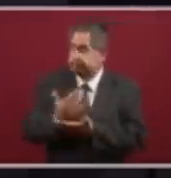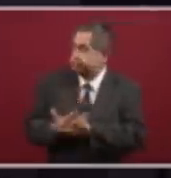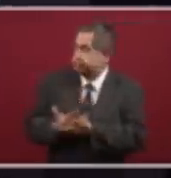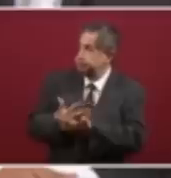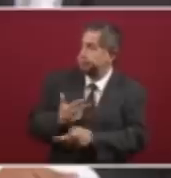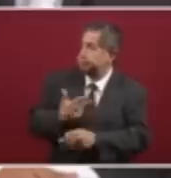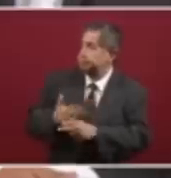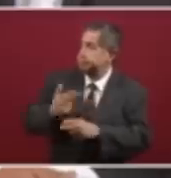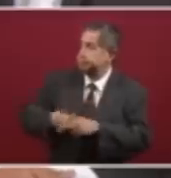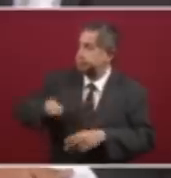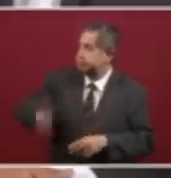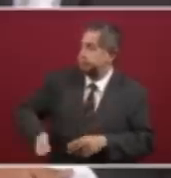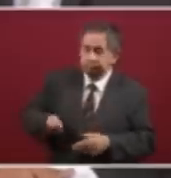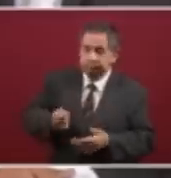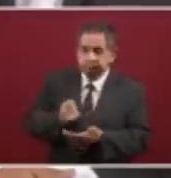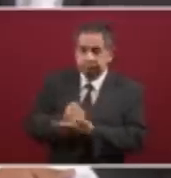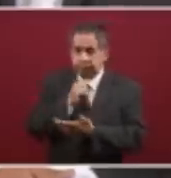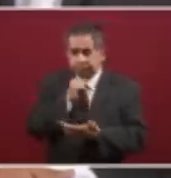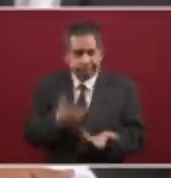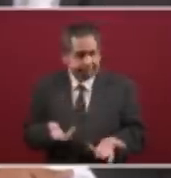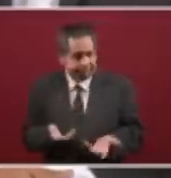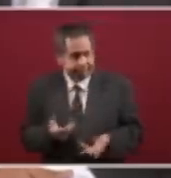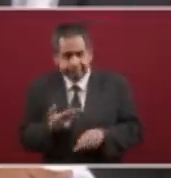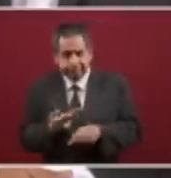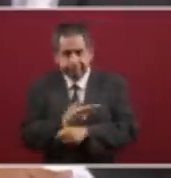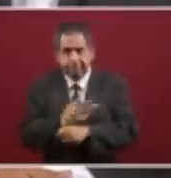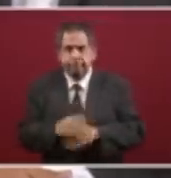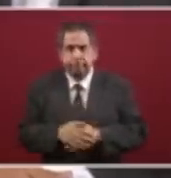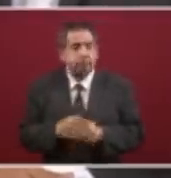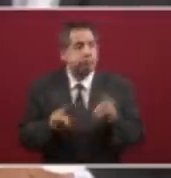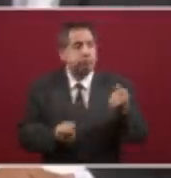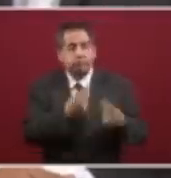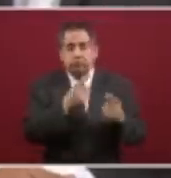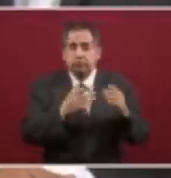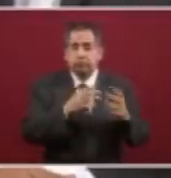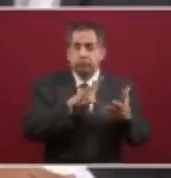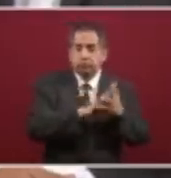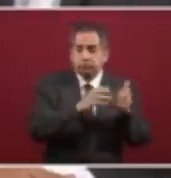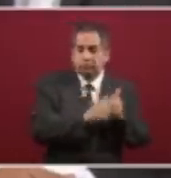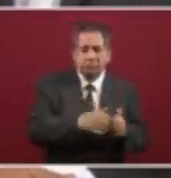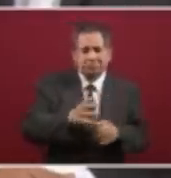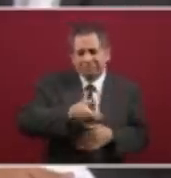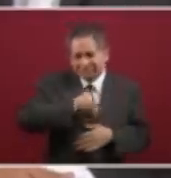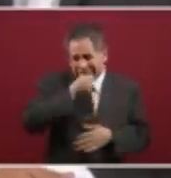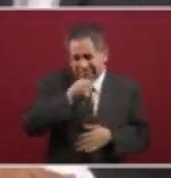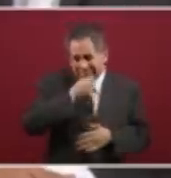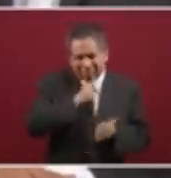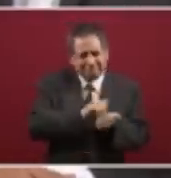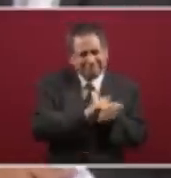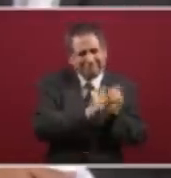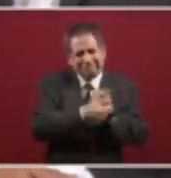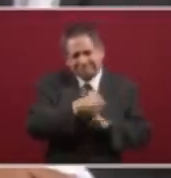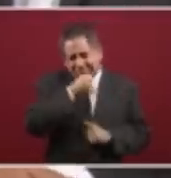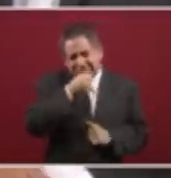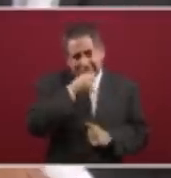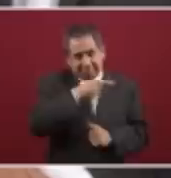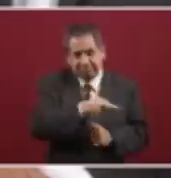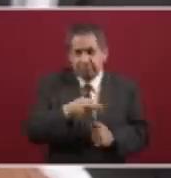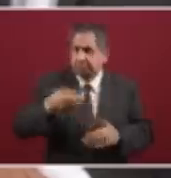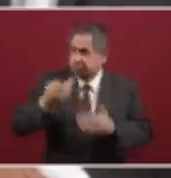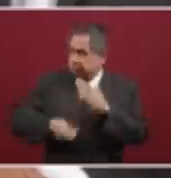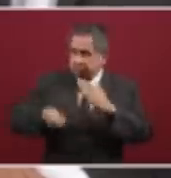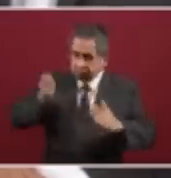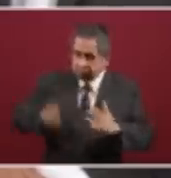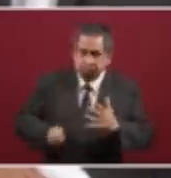años hay quienes están en la cárcel y ya son ancianos hay quienes están